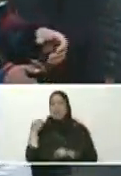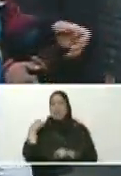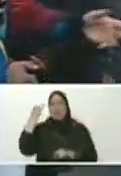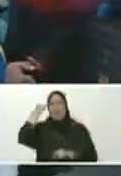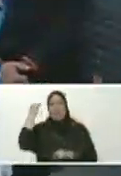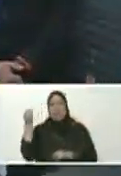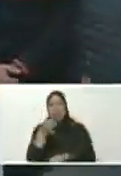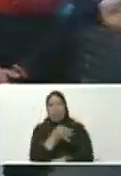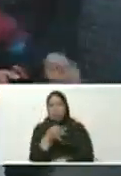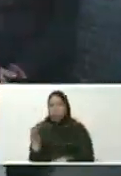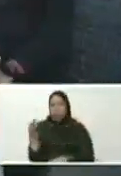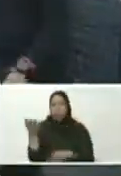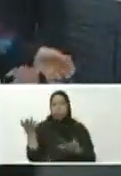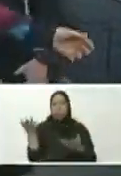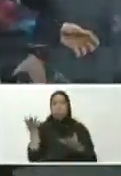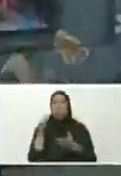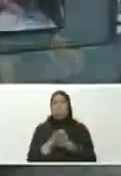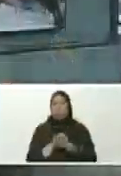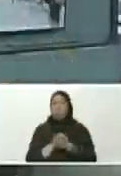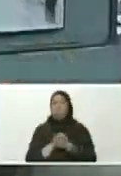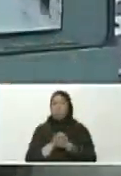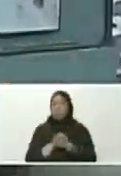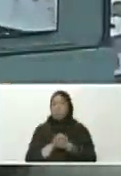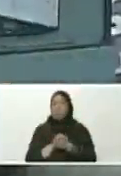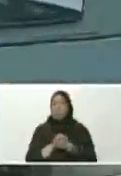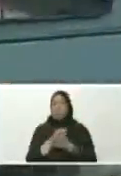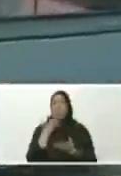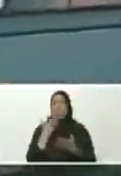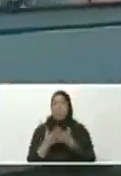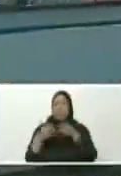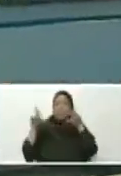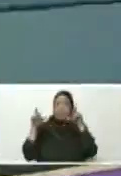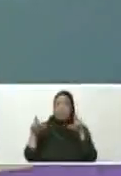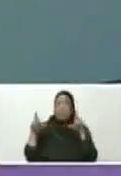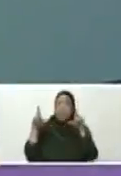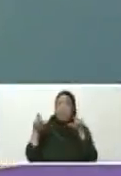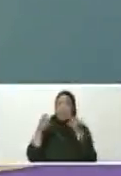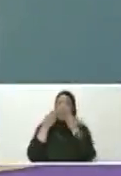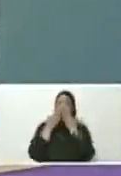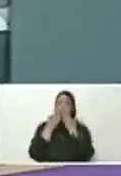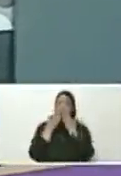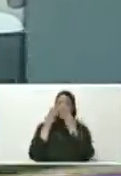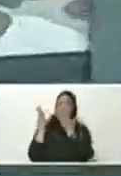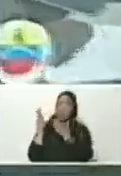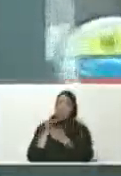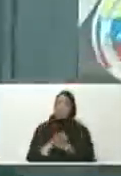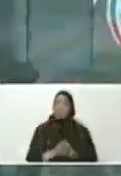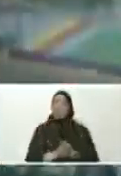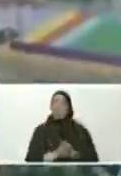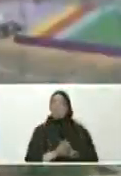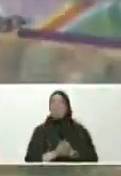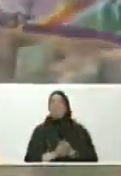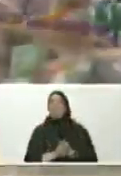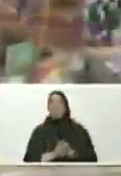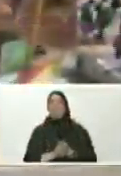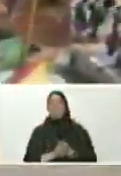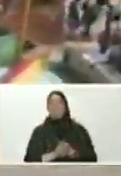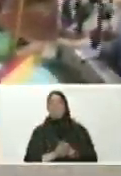¿Podemos verlo allá adentro? Sí, adelante, presidente. Bueno, pues, sí, mayor. Ajá. Bueno, su palabra vaya adelante, la CABA.